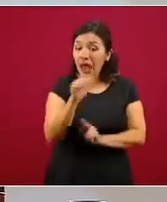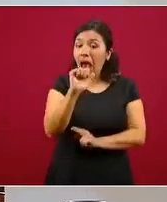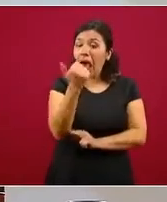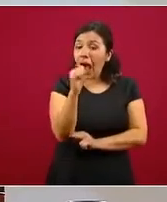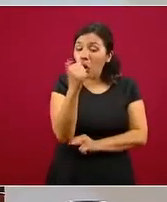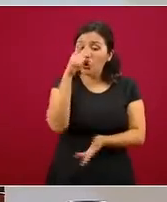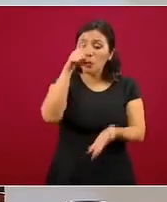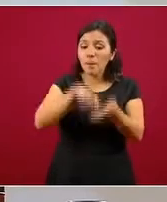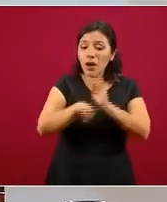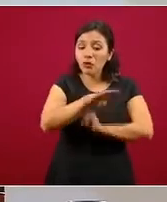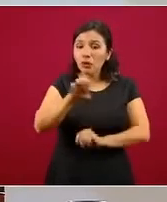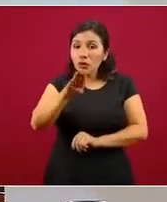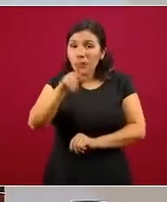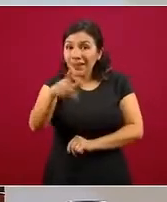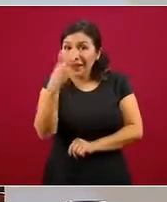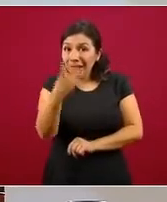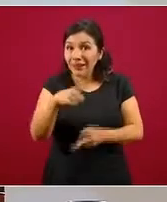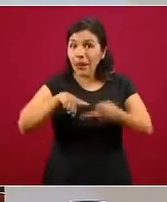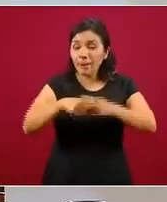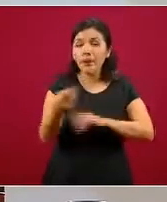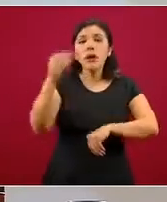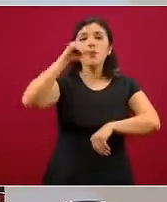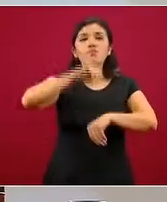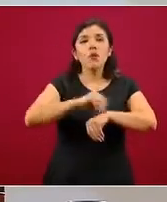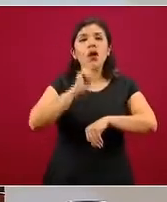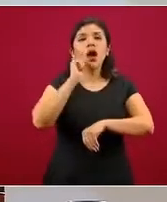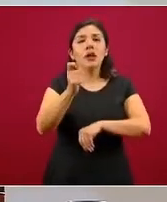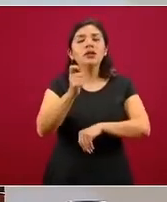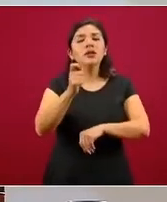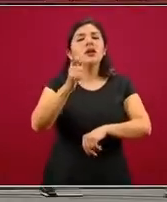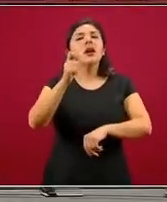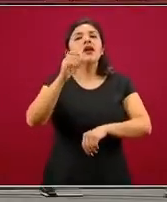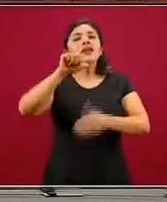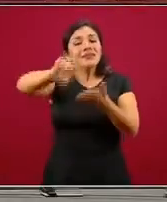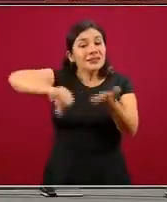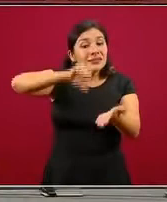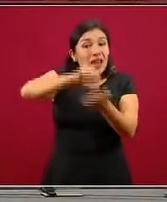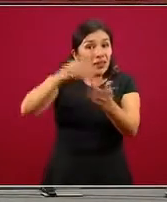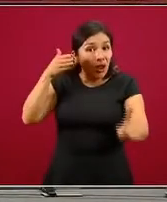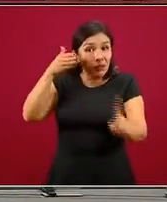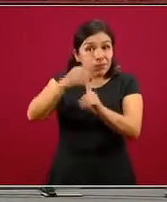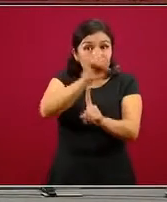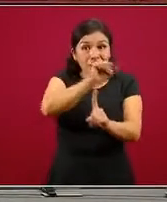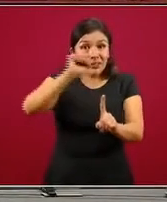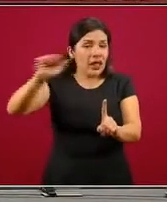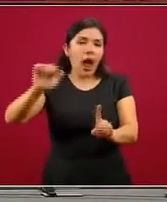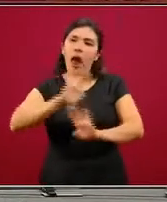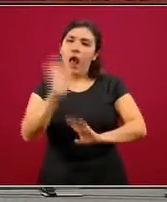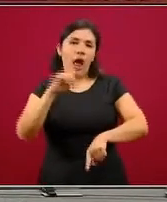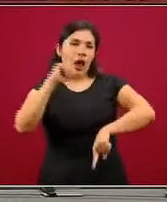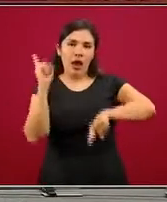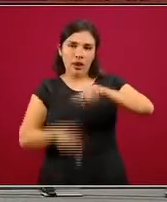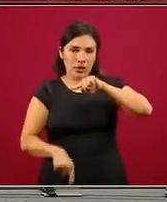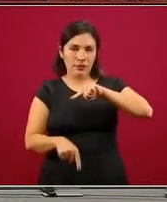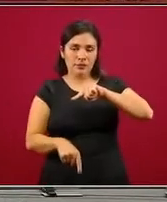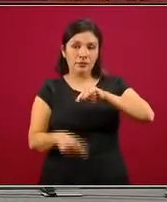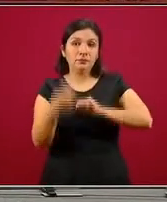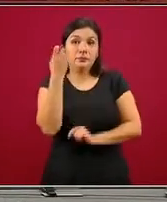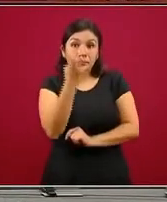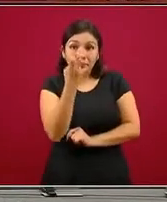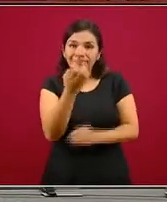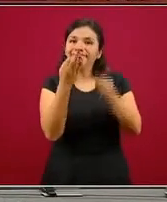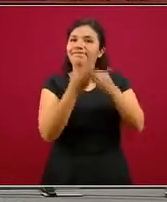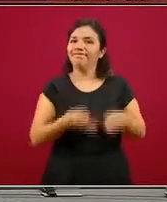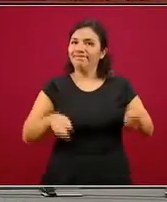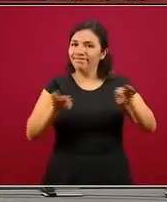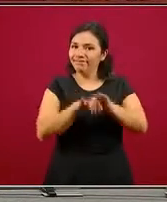de 1997, se estableció la descentralización de la Secretaría de Salud. Entonces, es muy